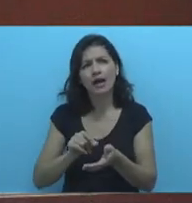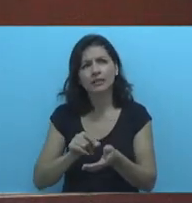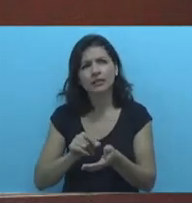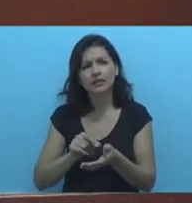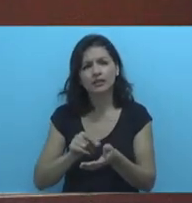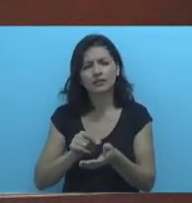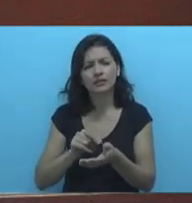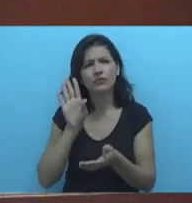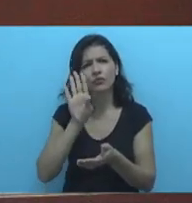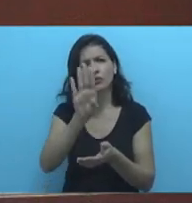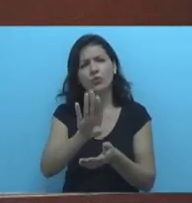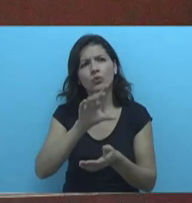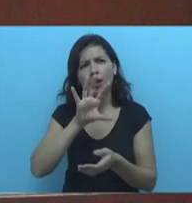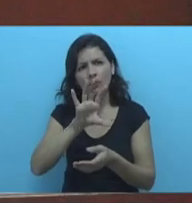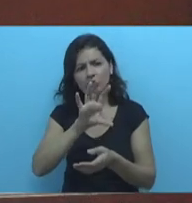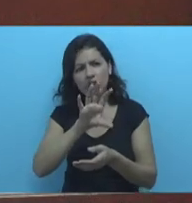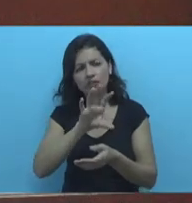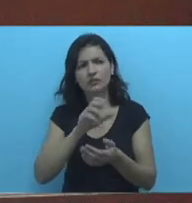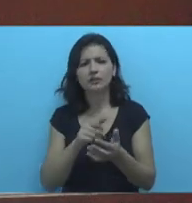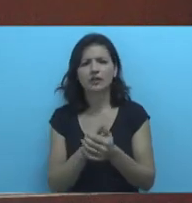de cómo veíamos el futuro de la provincia.